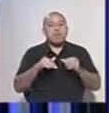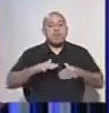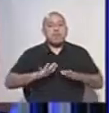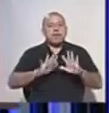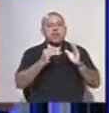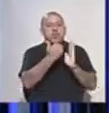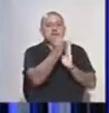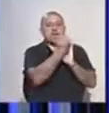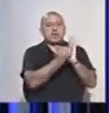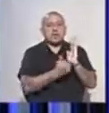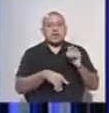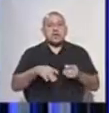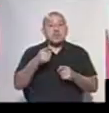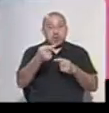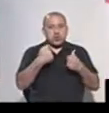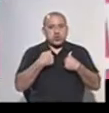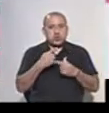especialmente para nosotros. Foc, véanlo.